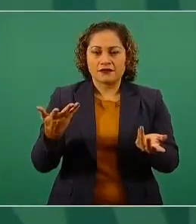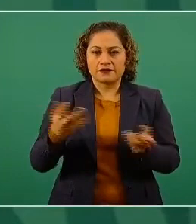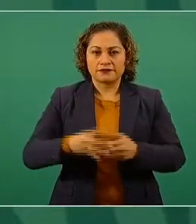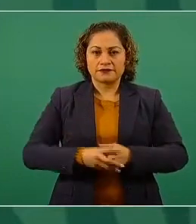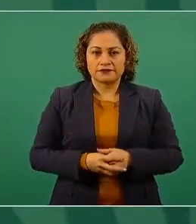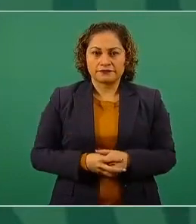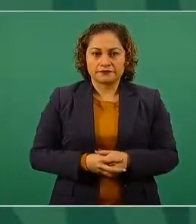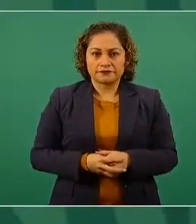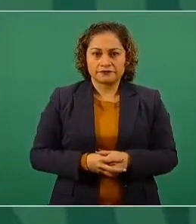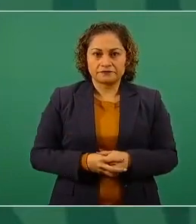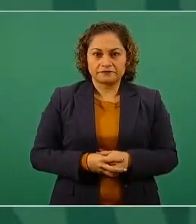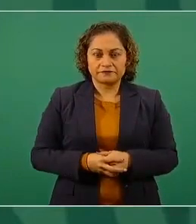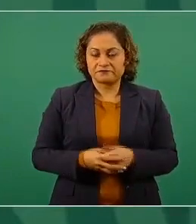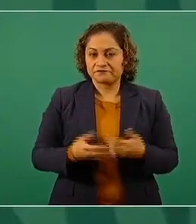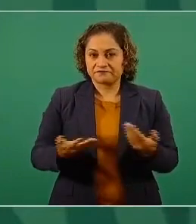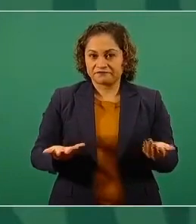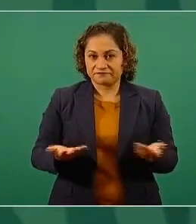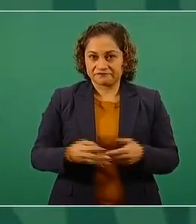de la política